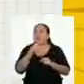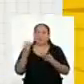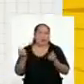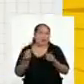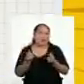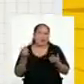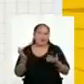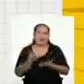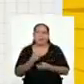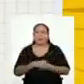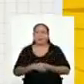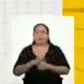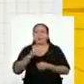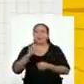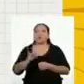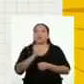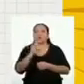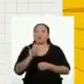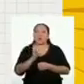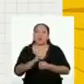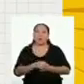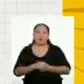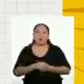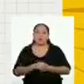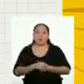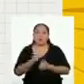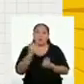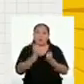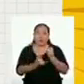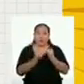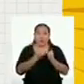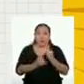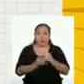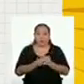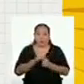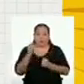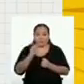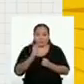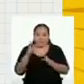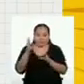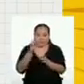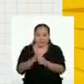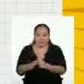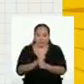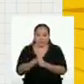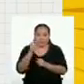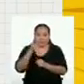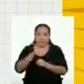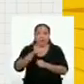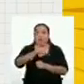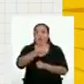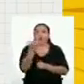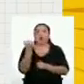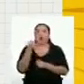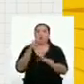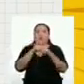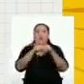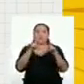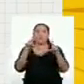Volvemos a utilizar nuestra anterior tabla y luego vamos por un camino más corto. Esta es otra fórmula.